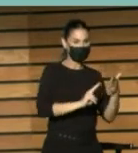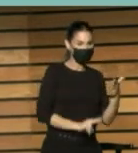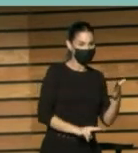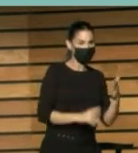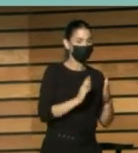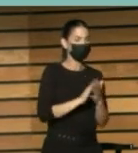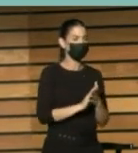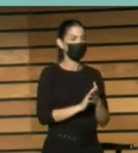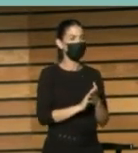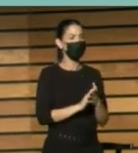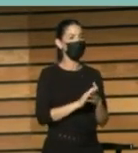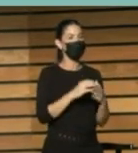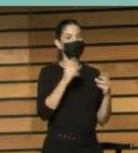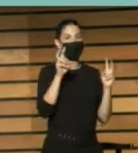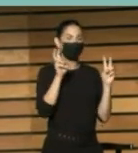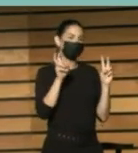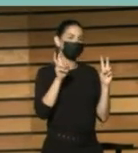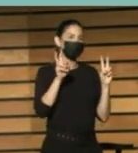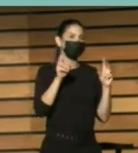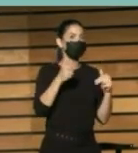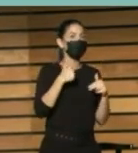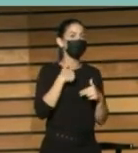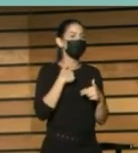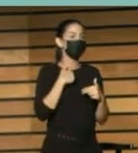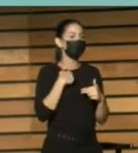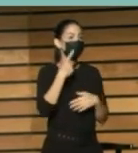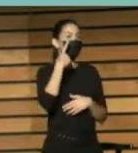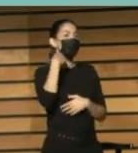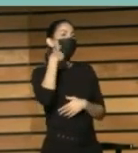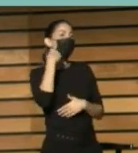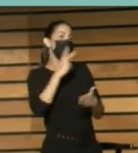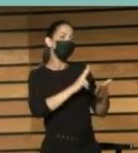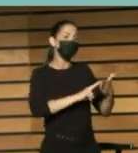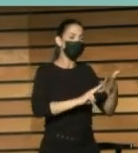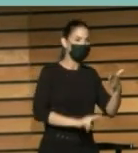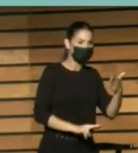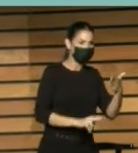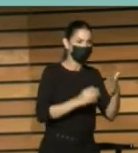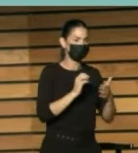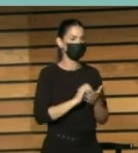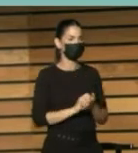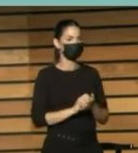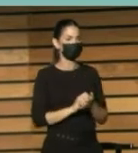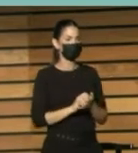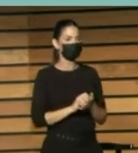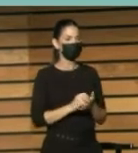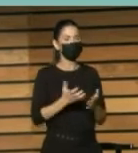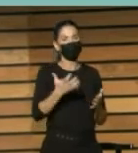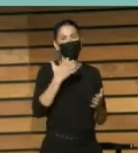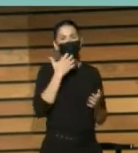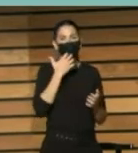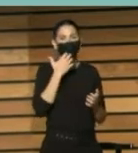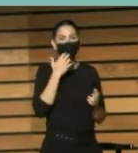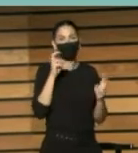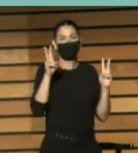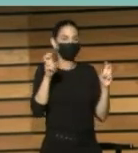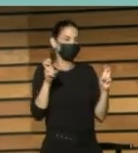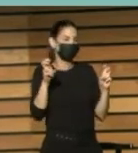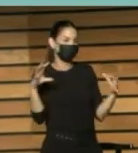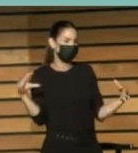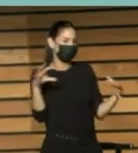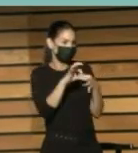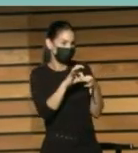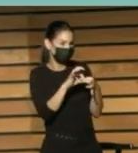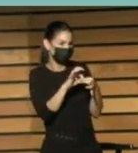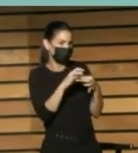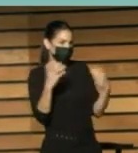de gusto lector, con lo que llamamos hábito lector y fomento de la lectura. No se entiende una sin la otra, ni la otra